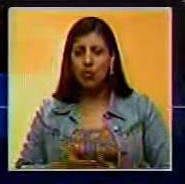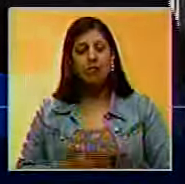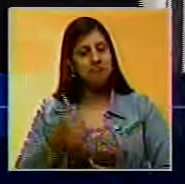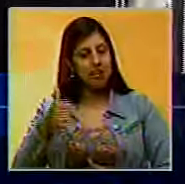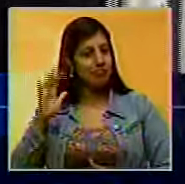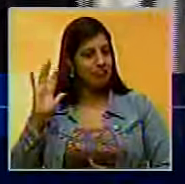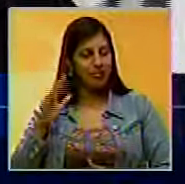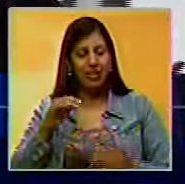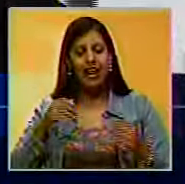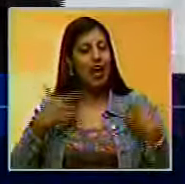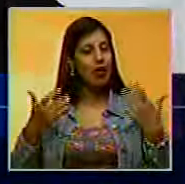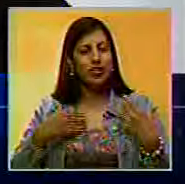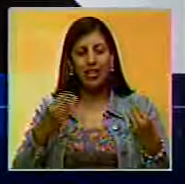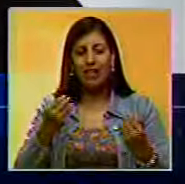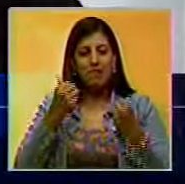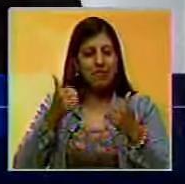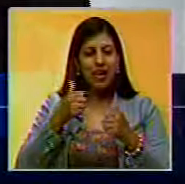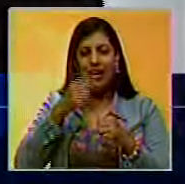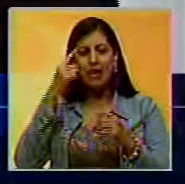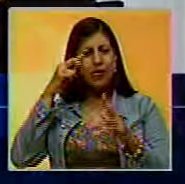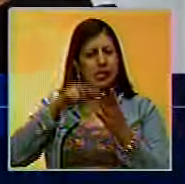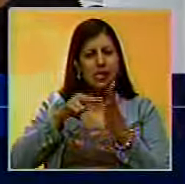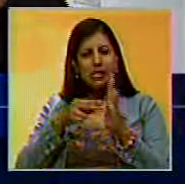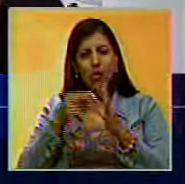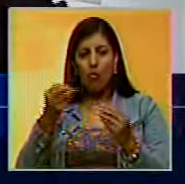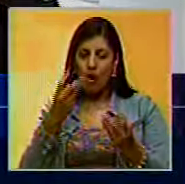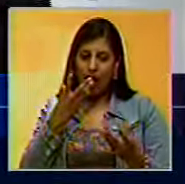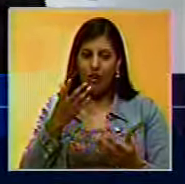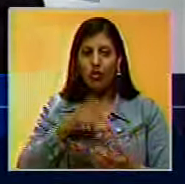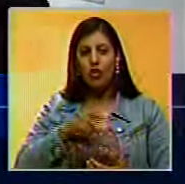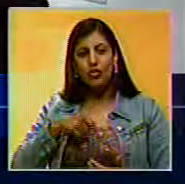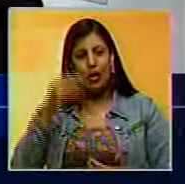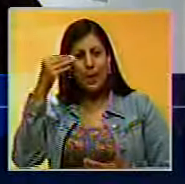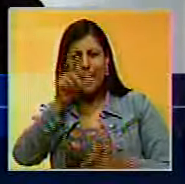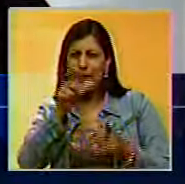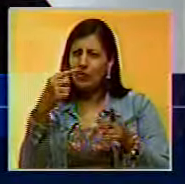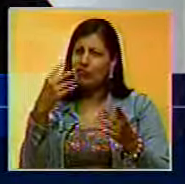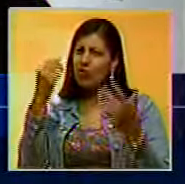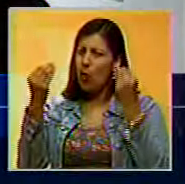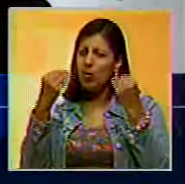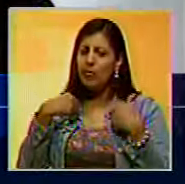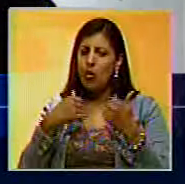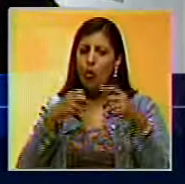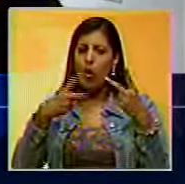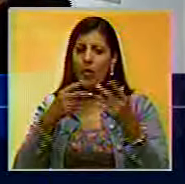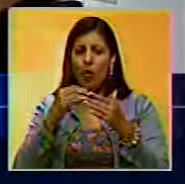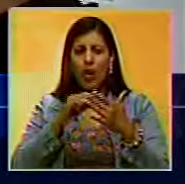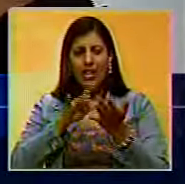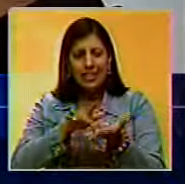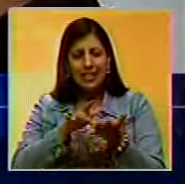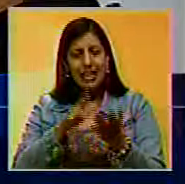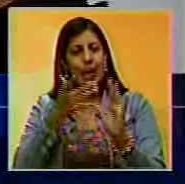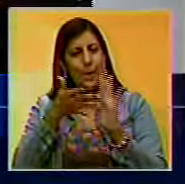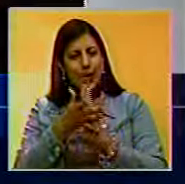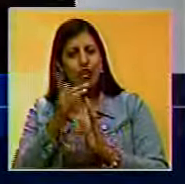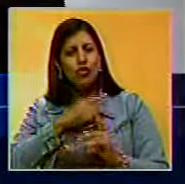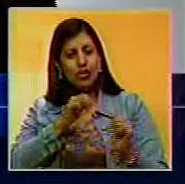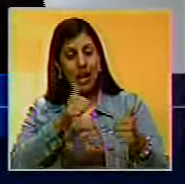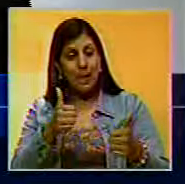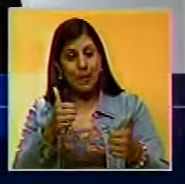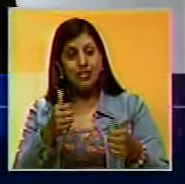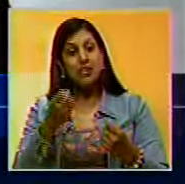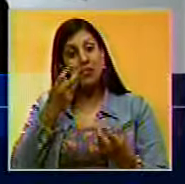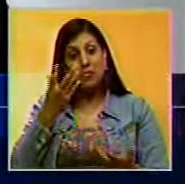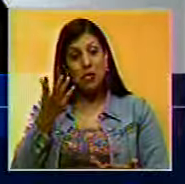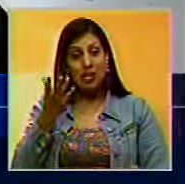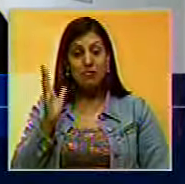Bien, súper emocionado, súper contento. La expectativa, por supuesto, de lo que opinará la gente de mi próximo tema promocional, Cinturita, el cual voy a estar estrenando. Y